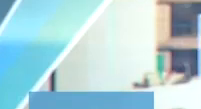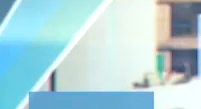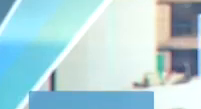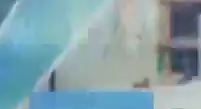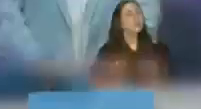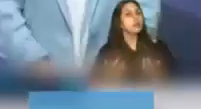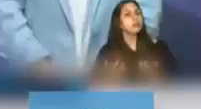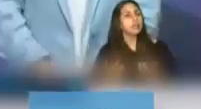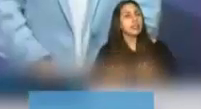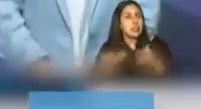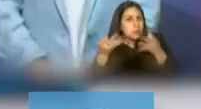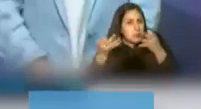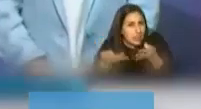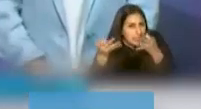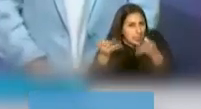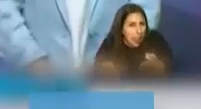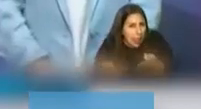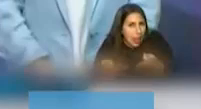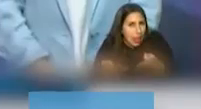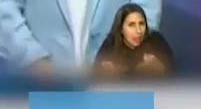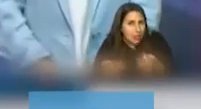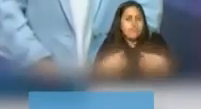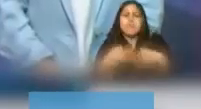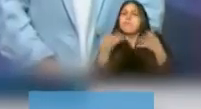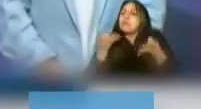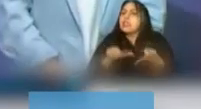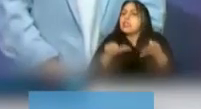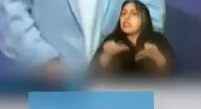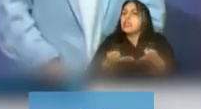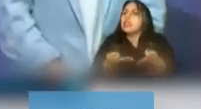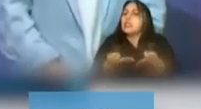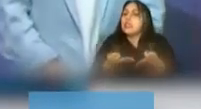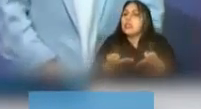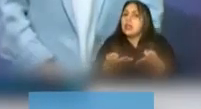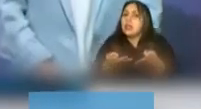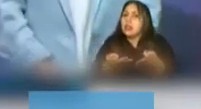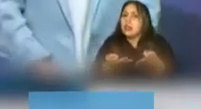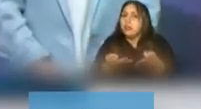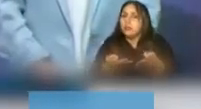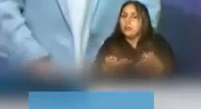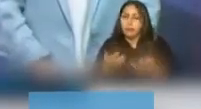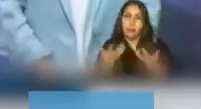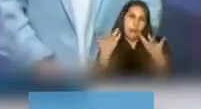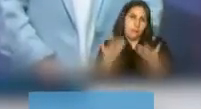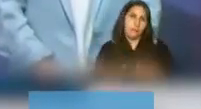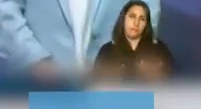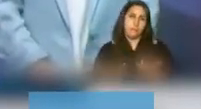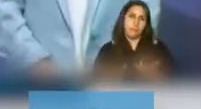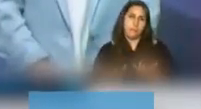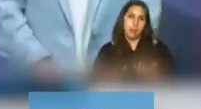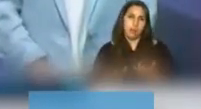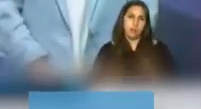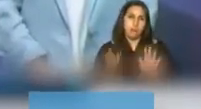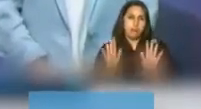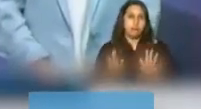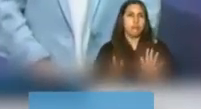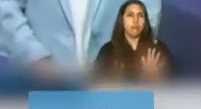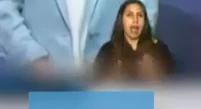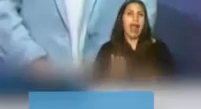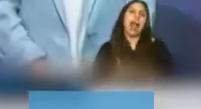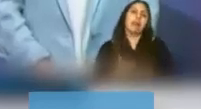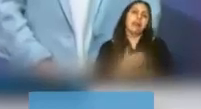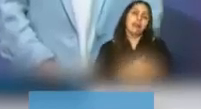que es más, es un discurso imbuido en el afecto que además va a apropiarse de dos términos muy caros a la izquierda actual, que